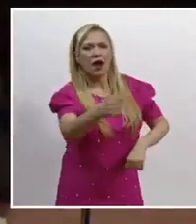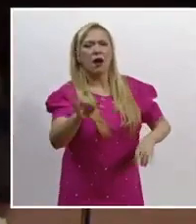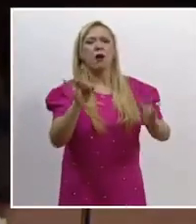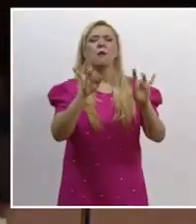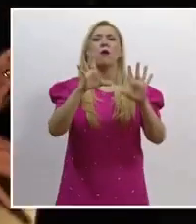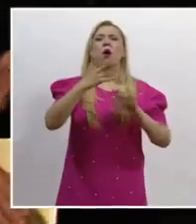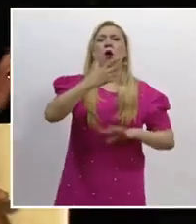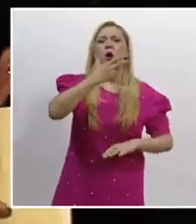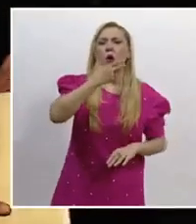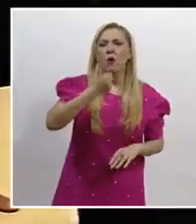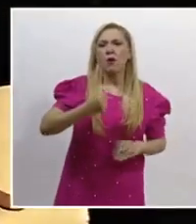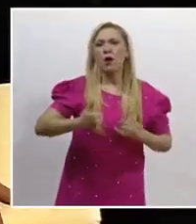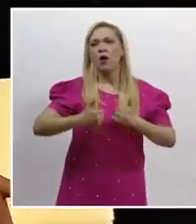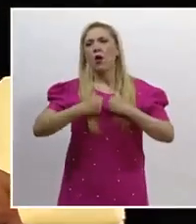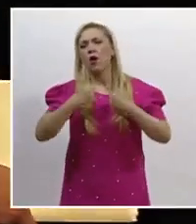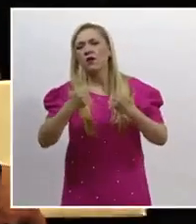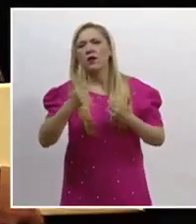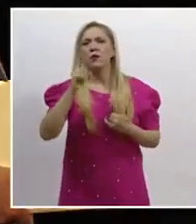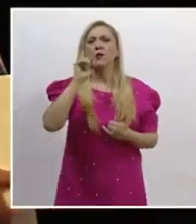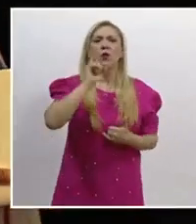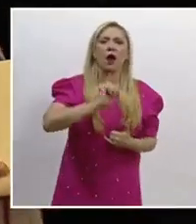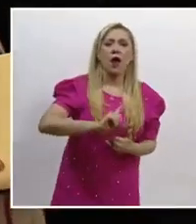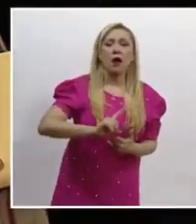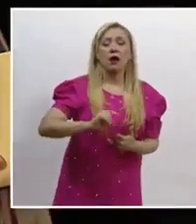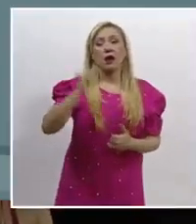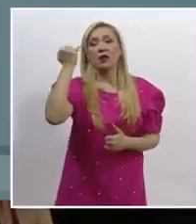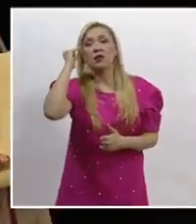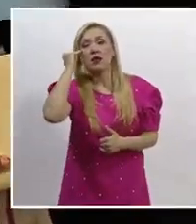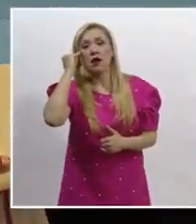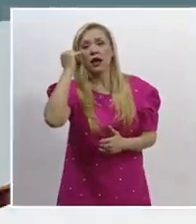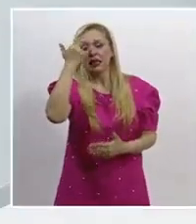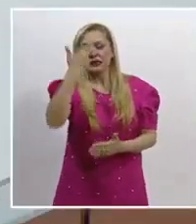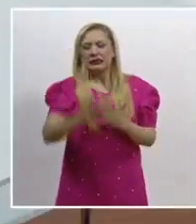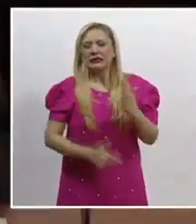un indígena cometen un delito. Veamos.